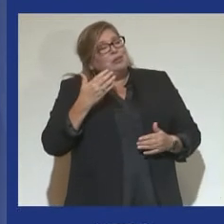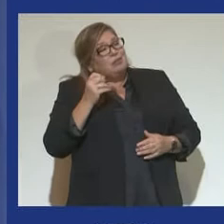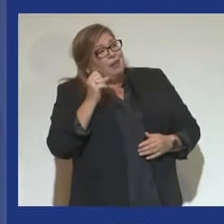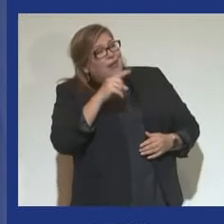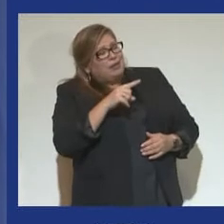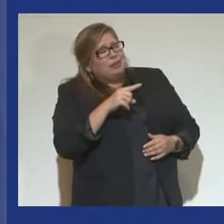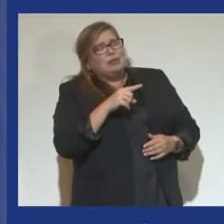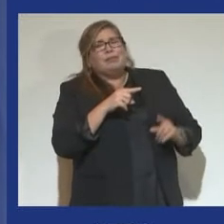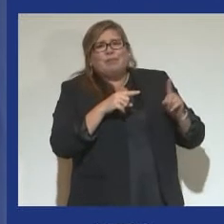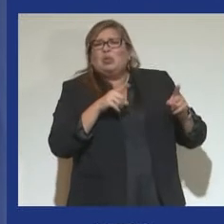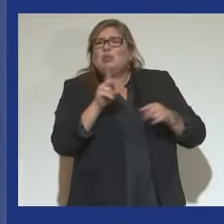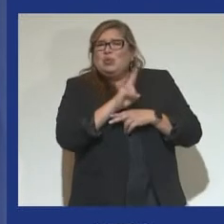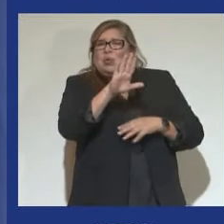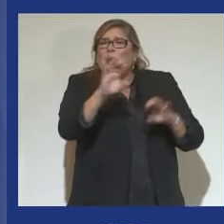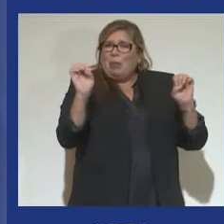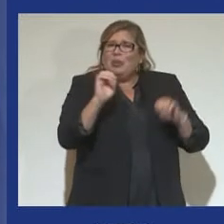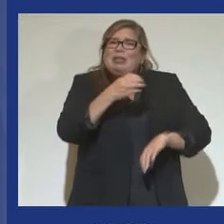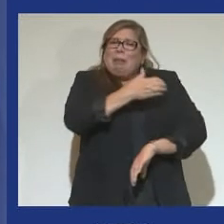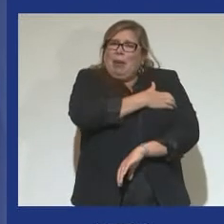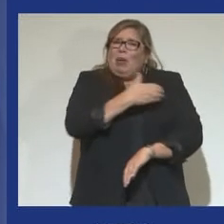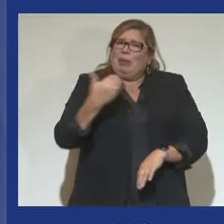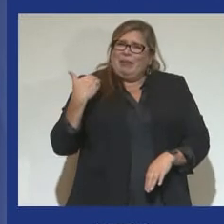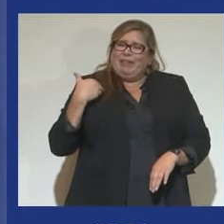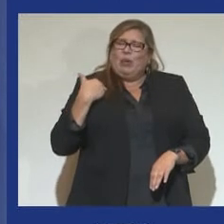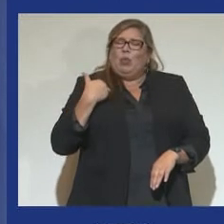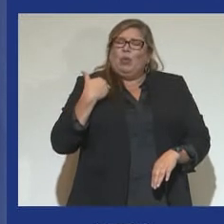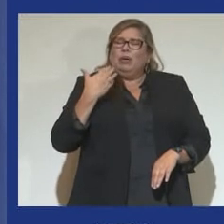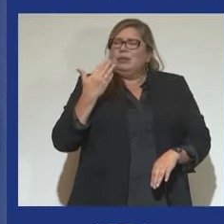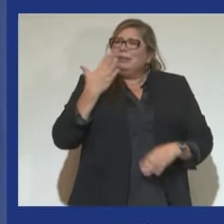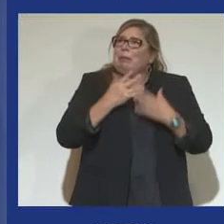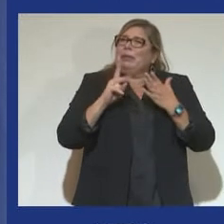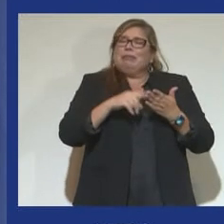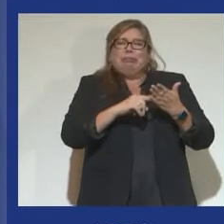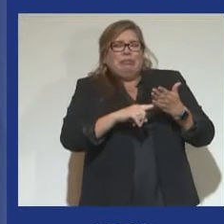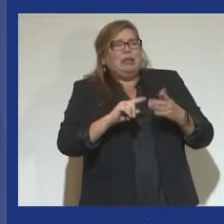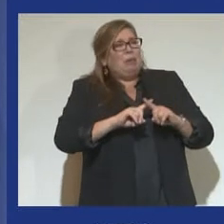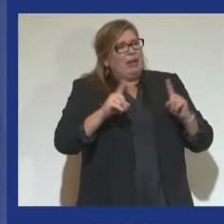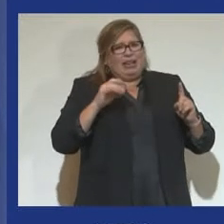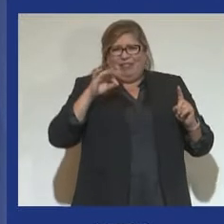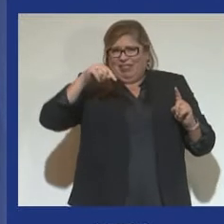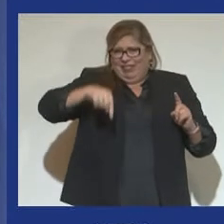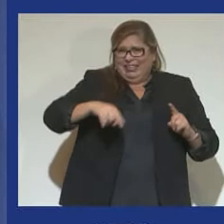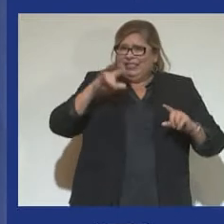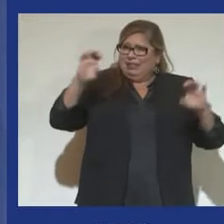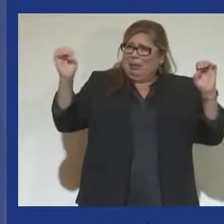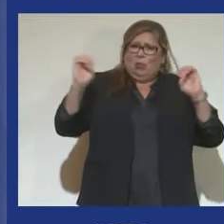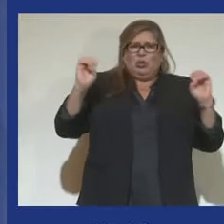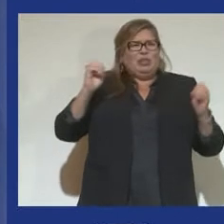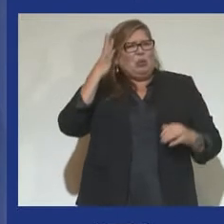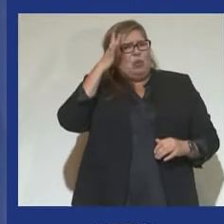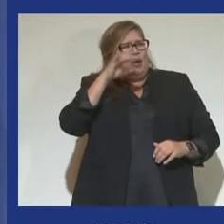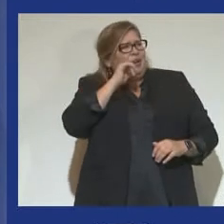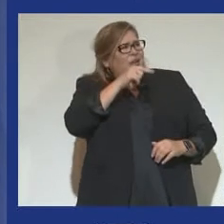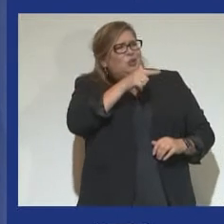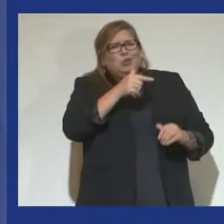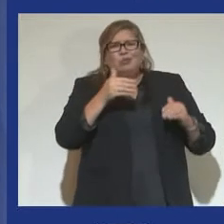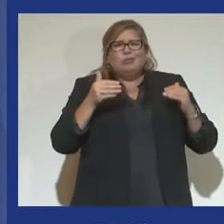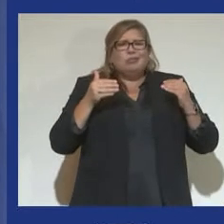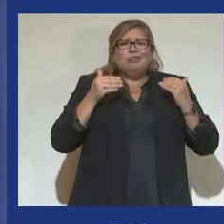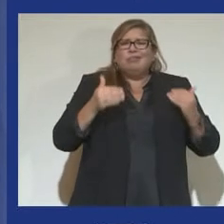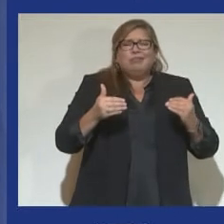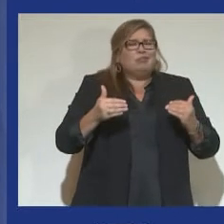preguntes que está de 2 a 2 su poder como gobernador en el mes pasado si ésta no es una emergencia